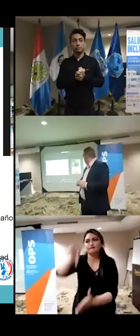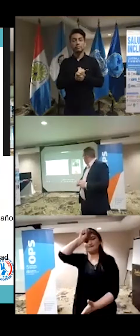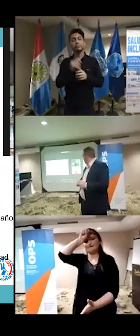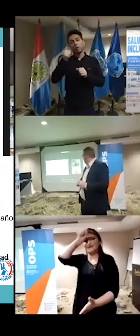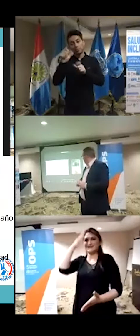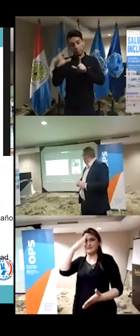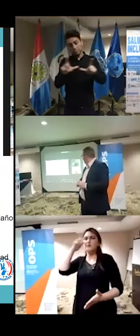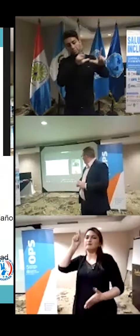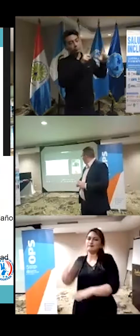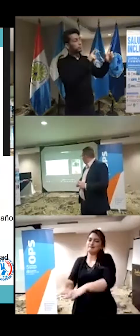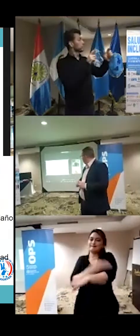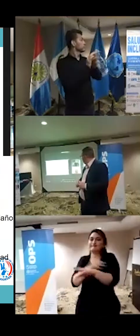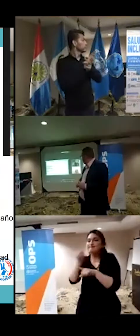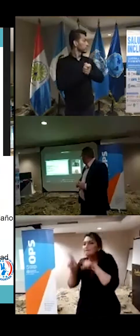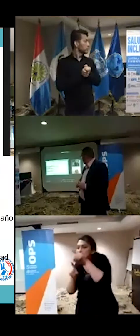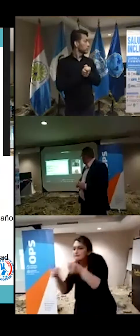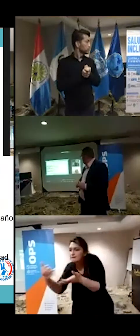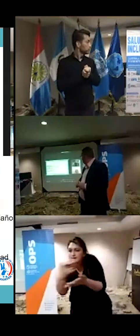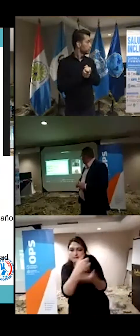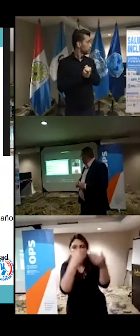por favor.